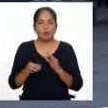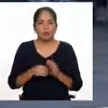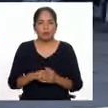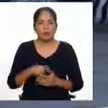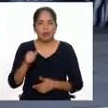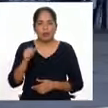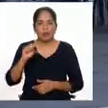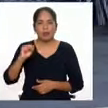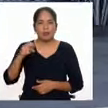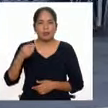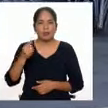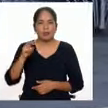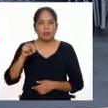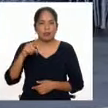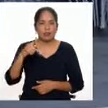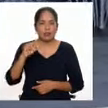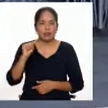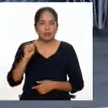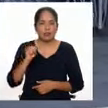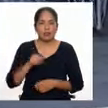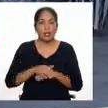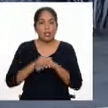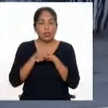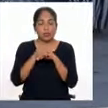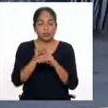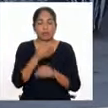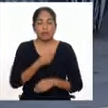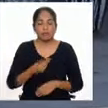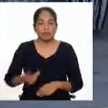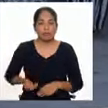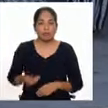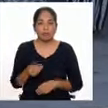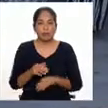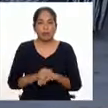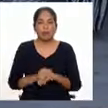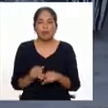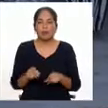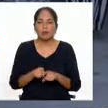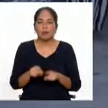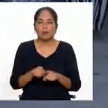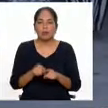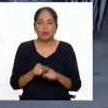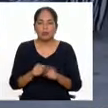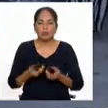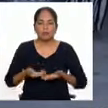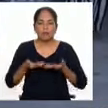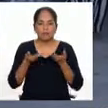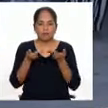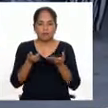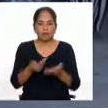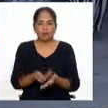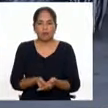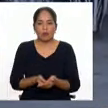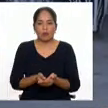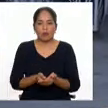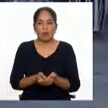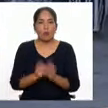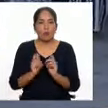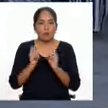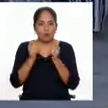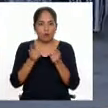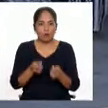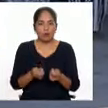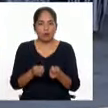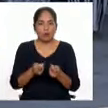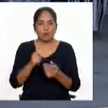Ashaninka, además de presentar un saludo a la señora presidenta, también hará entrega de una kushma, una